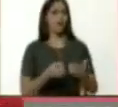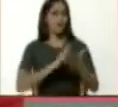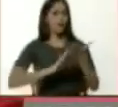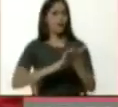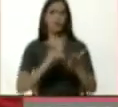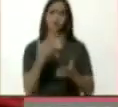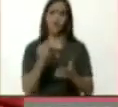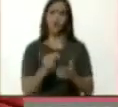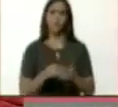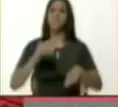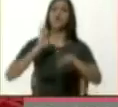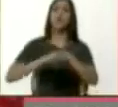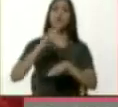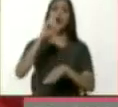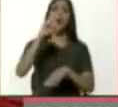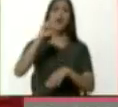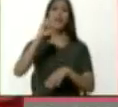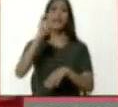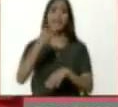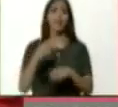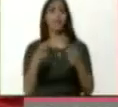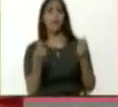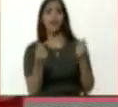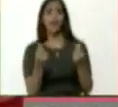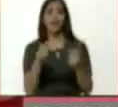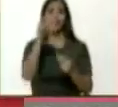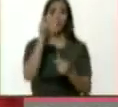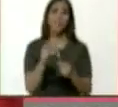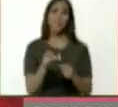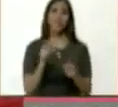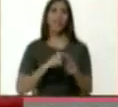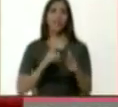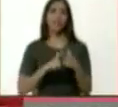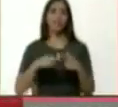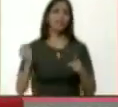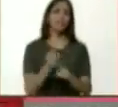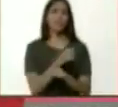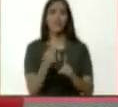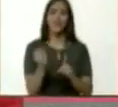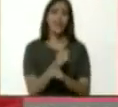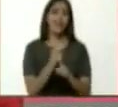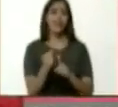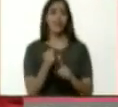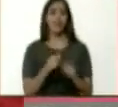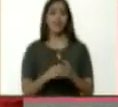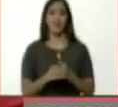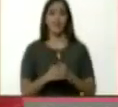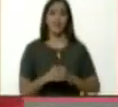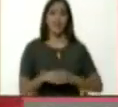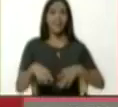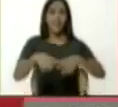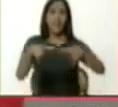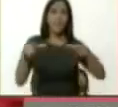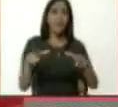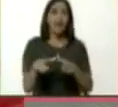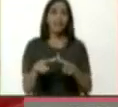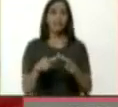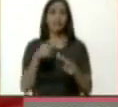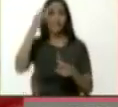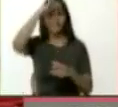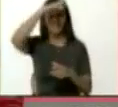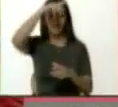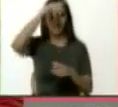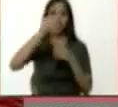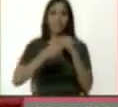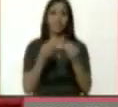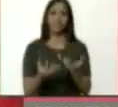dinero, estas personas están entonces saboteándole el espacio de la Amazonia y están creando ese